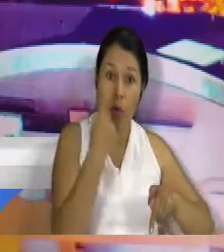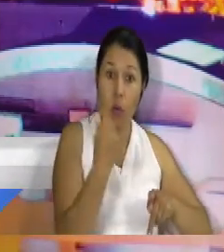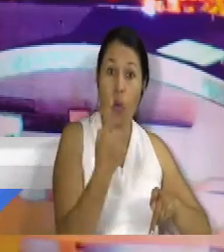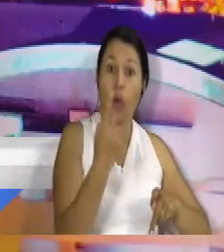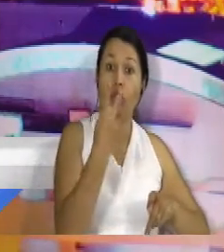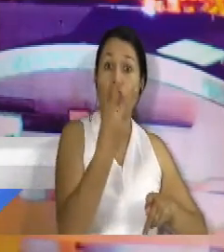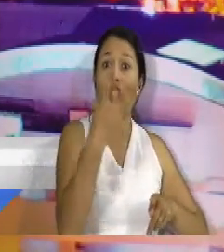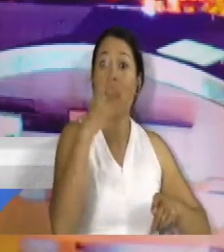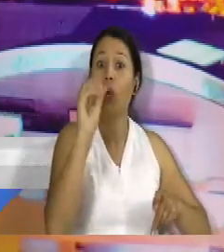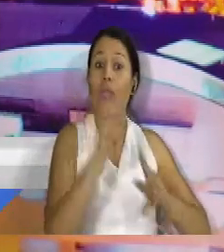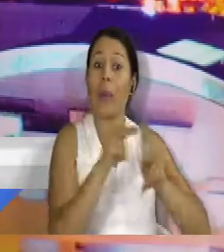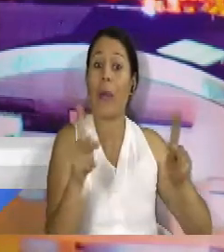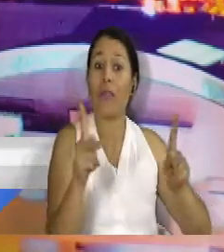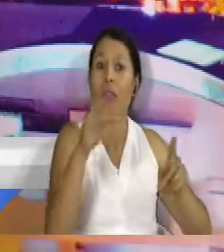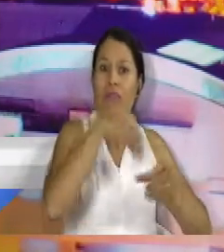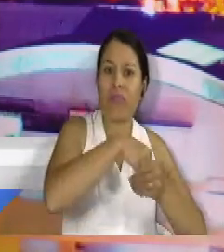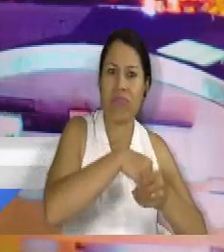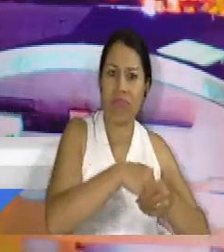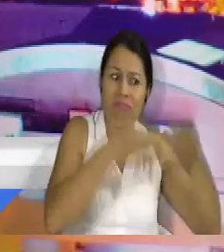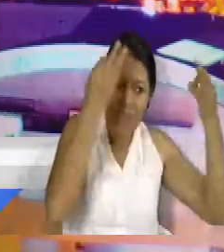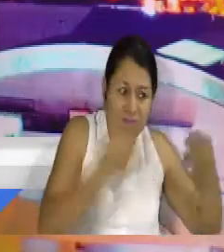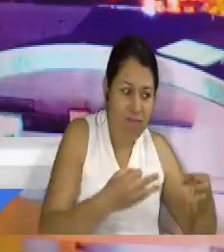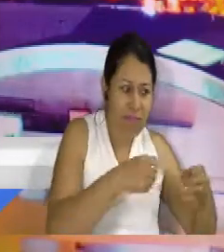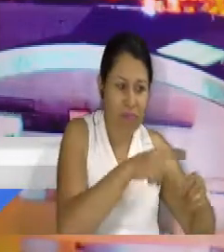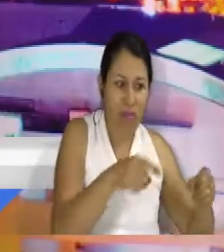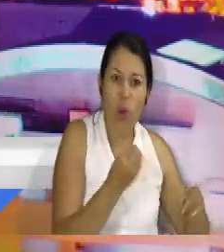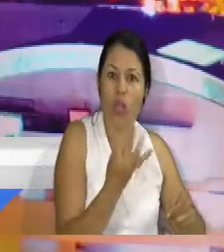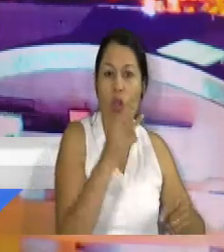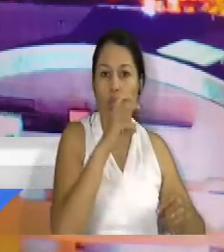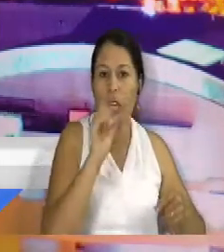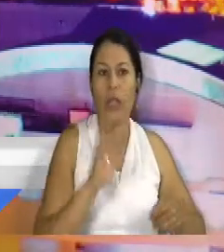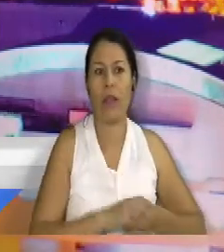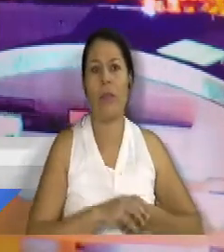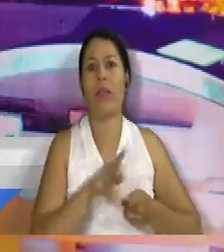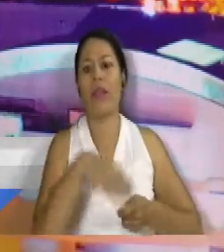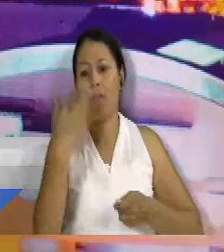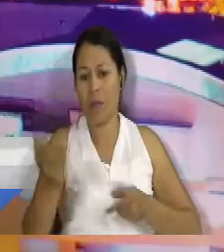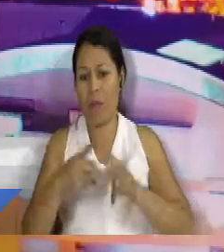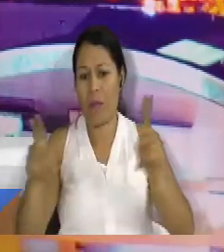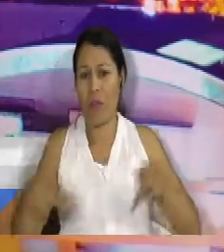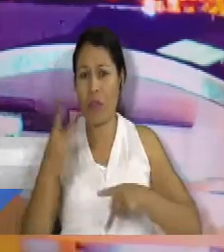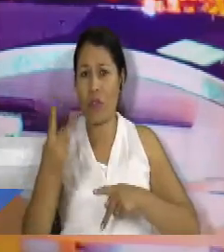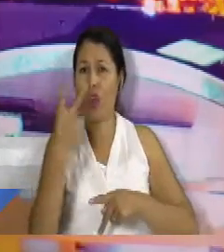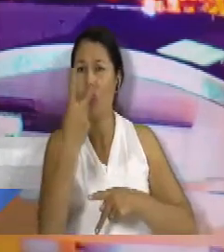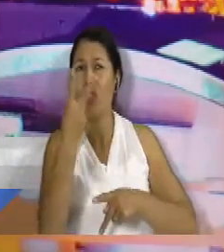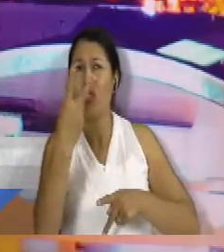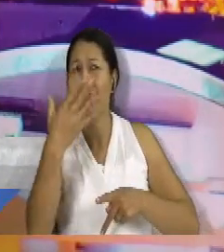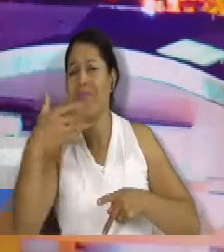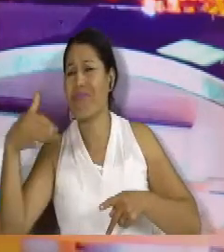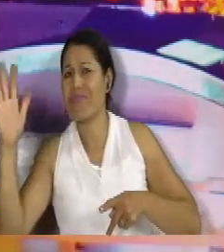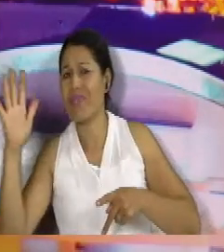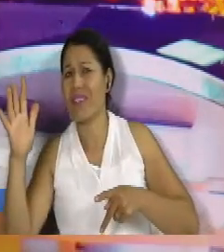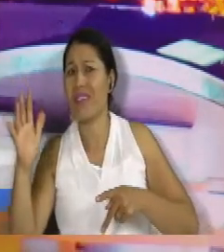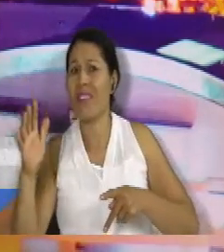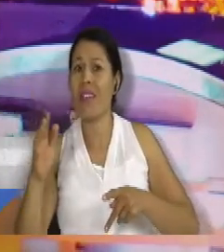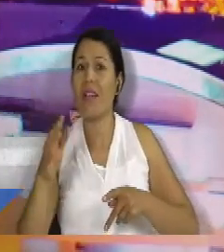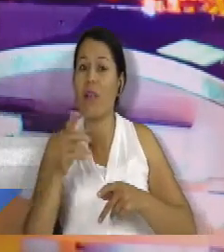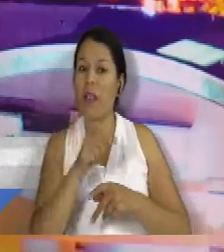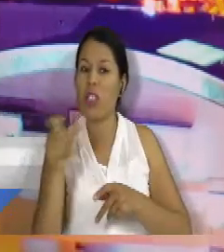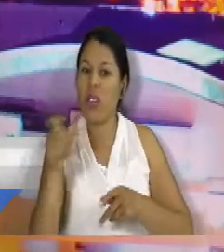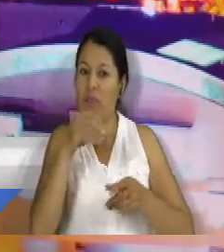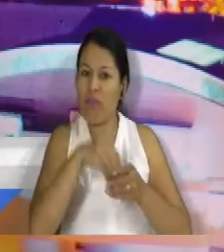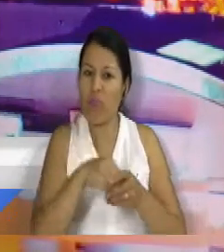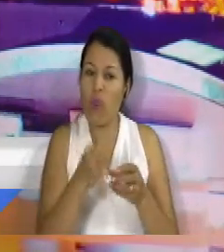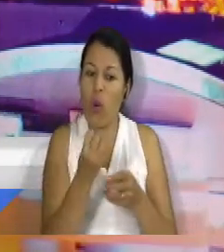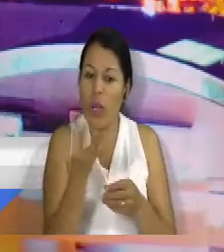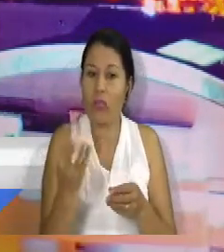Caramba. En el patio 2 también otro tanto, 200 y pico para 80 personas. Uh-huh. Hay un hacinamiento total, pero mire que allá se hace